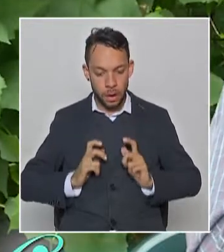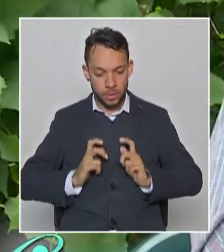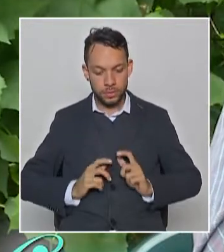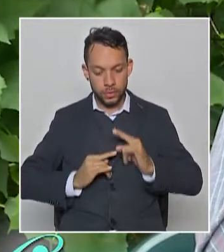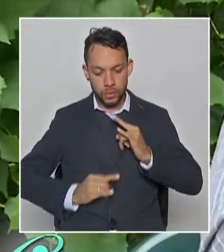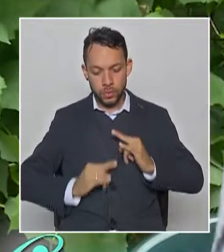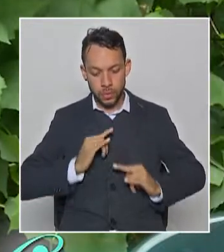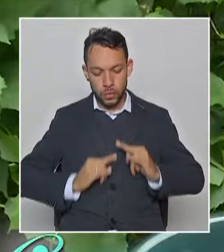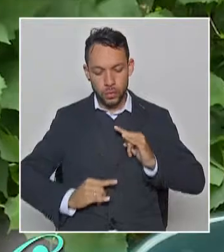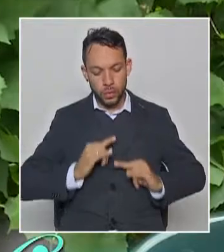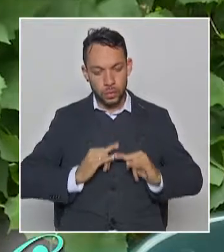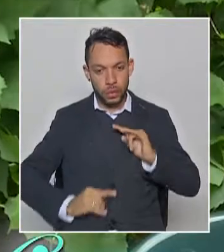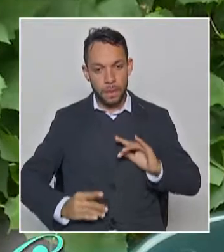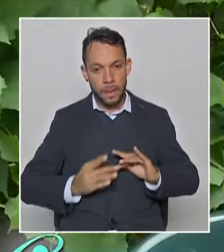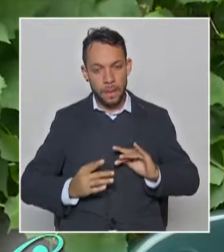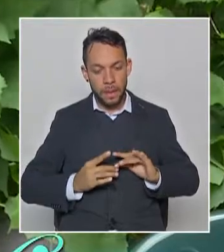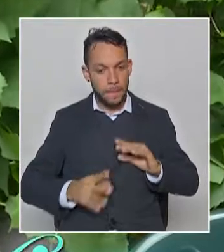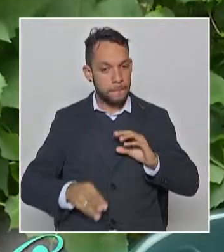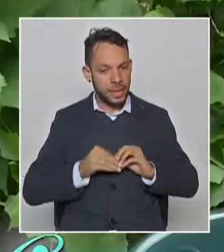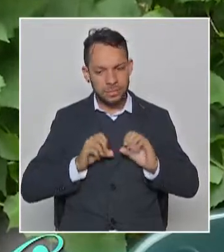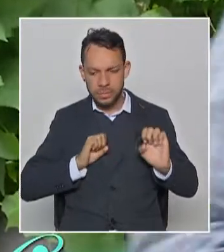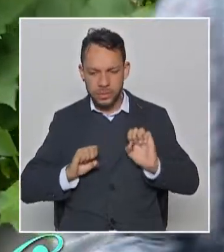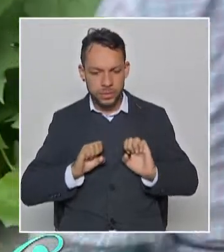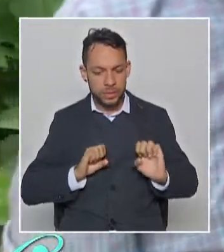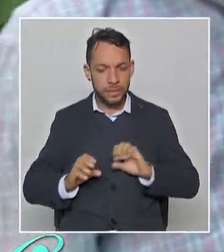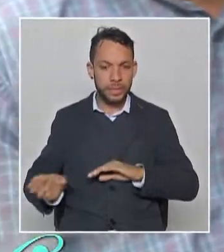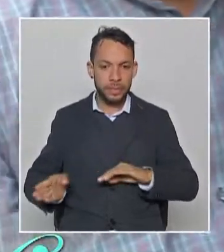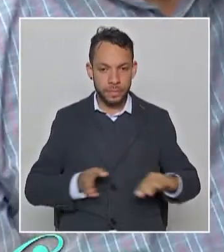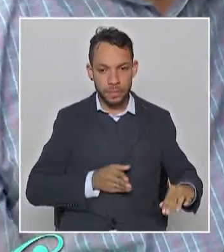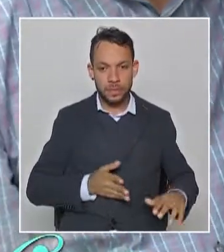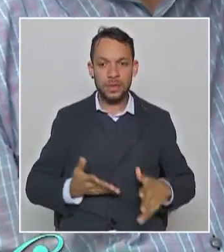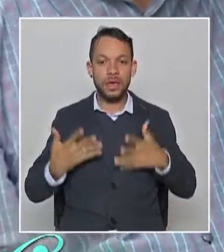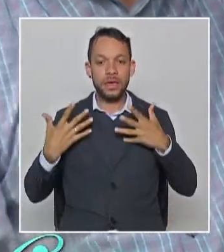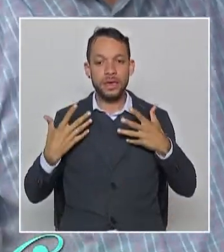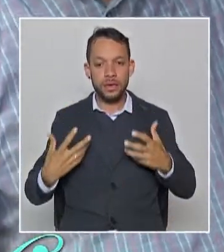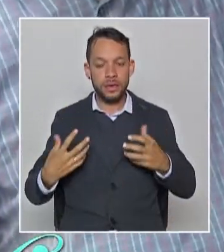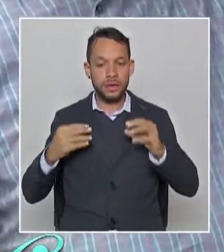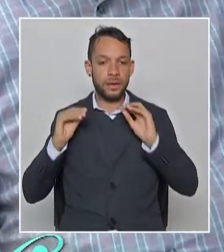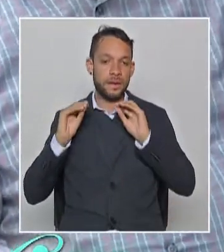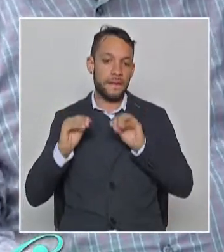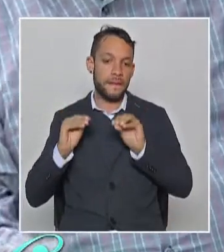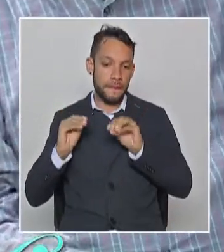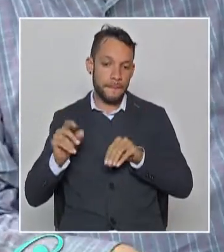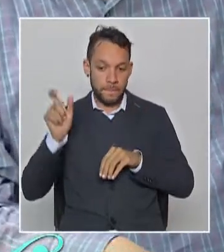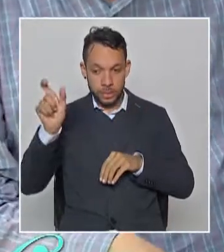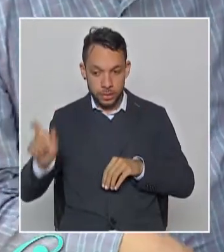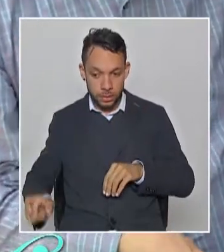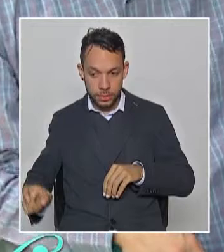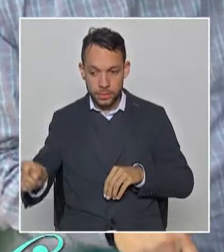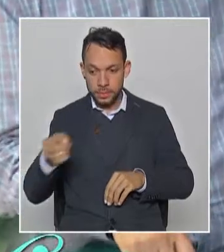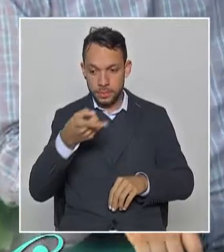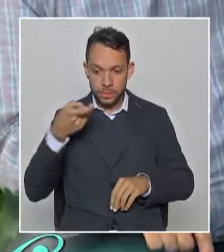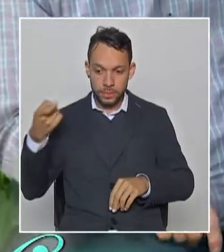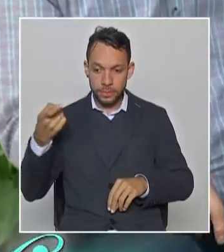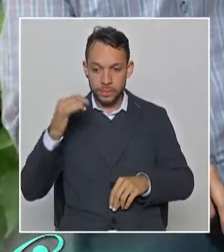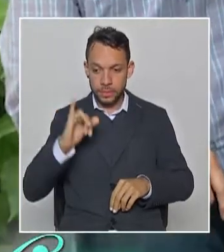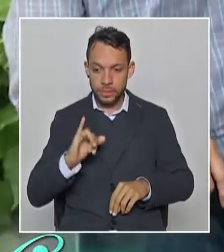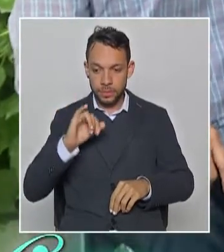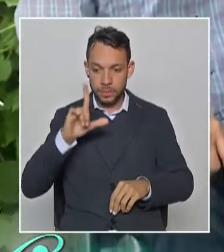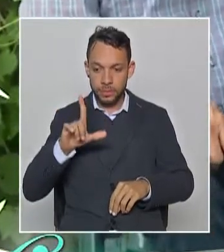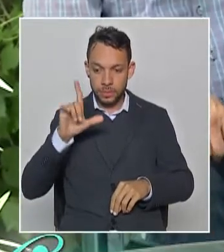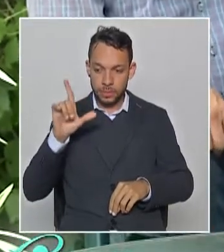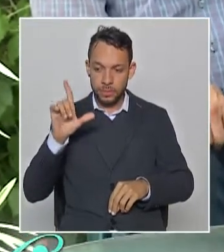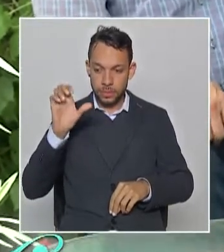yo, ¿o no es así? Sí. Yo quiero hacer una anotación. El ingeniero Guillermo Betancourt, él trabaja